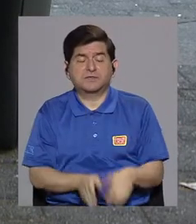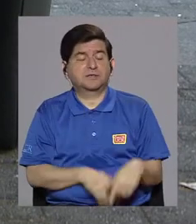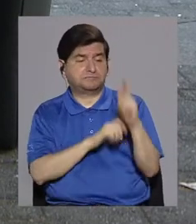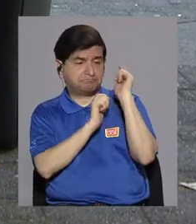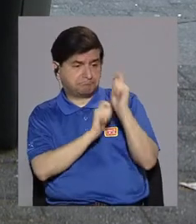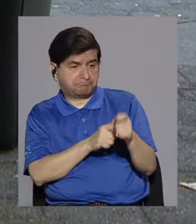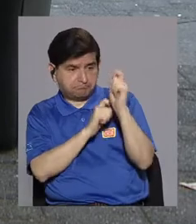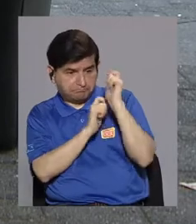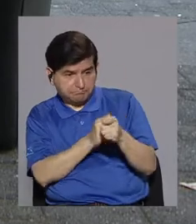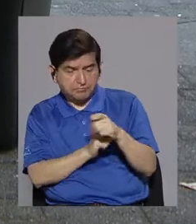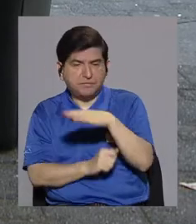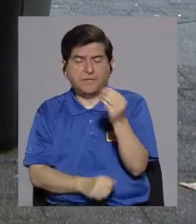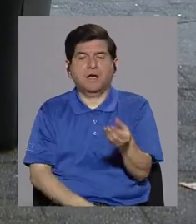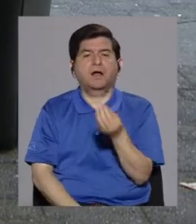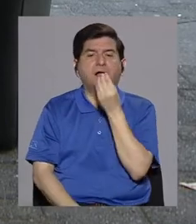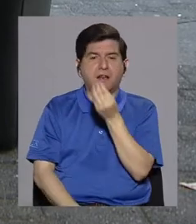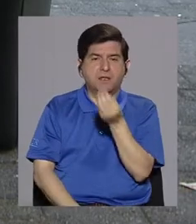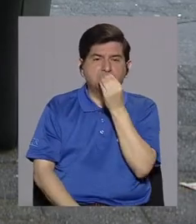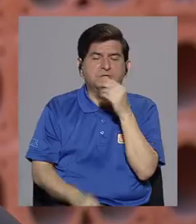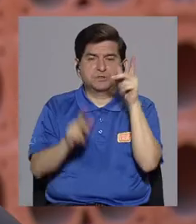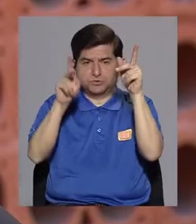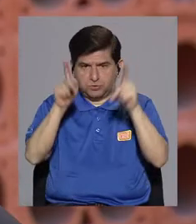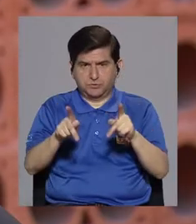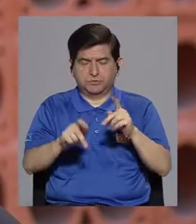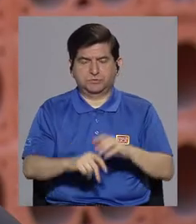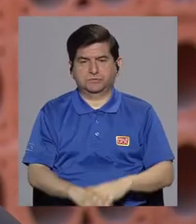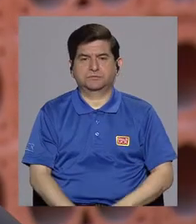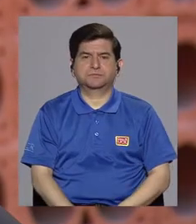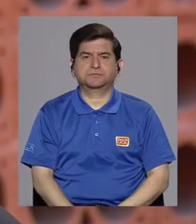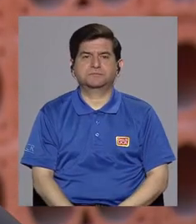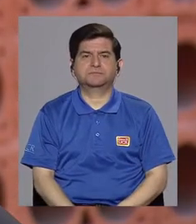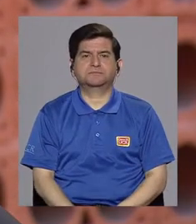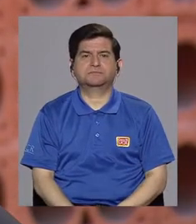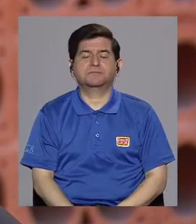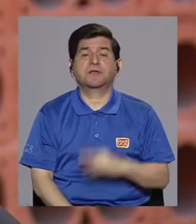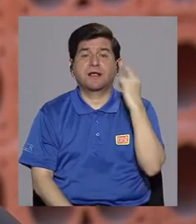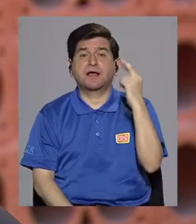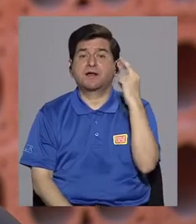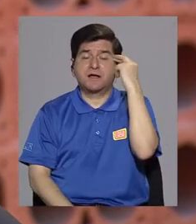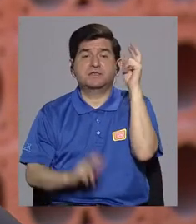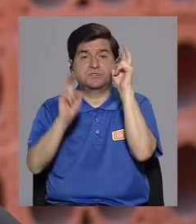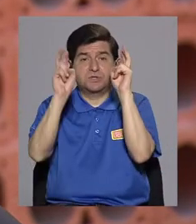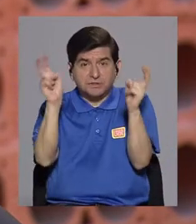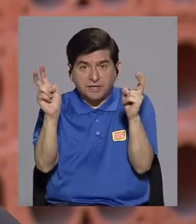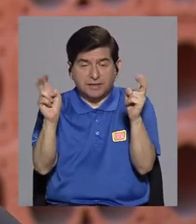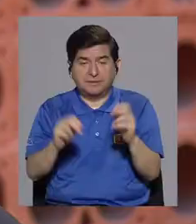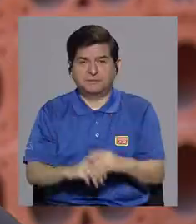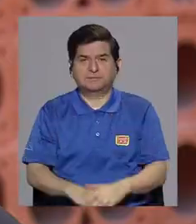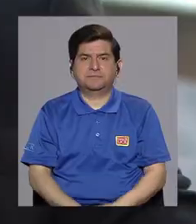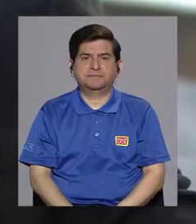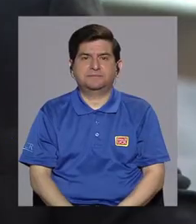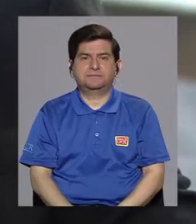la pesca y la alimentación de las personas. Entonces, por eso es un tema que